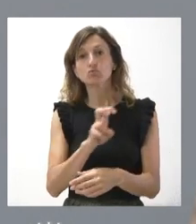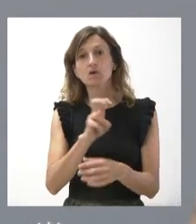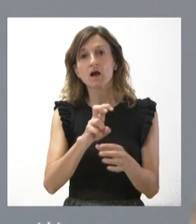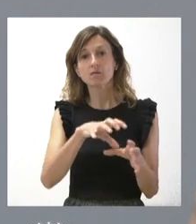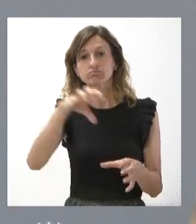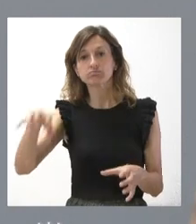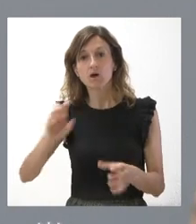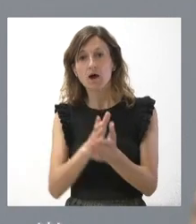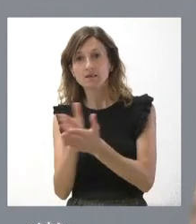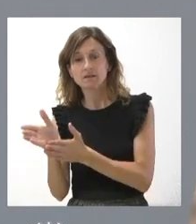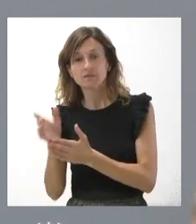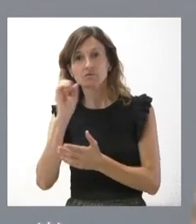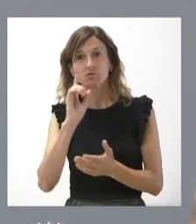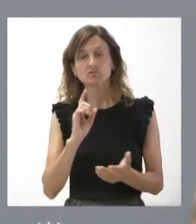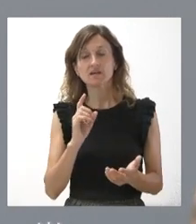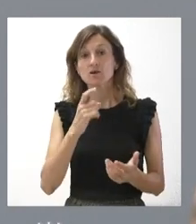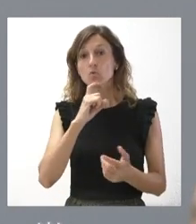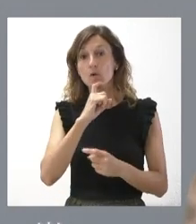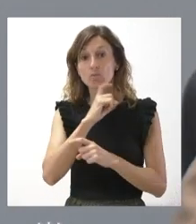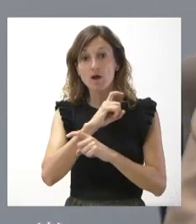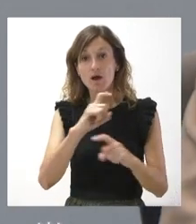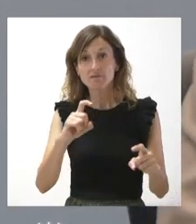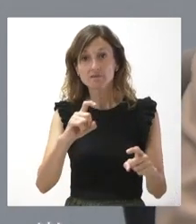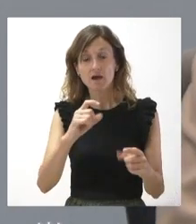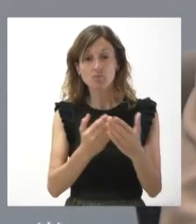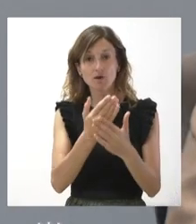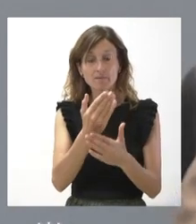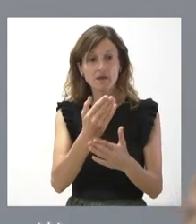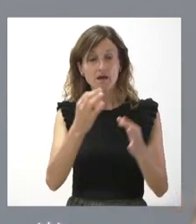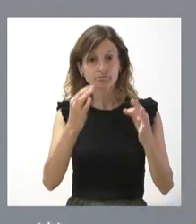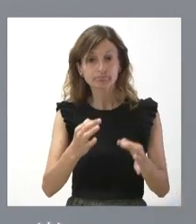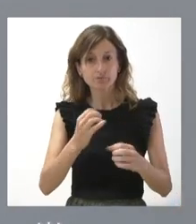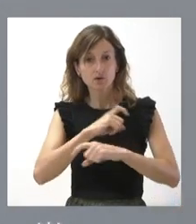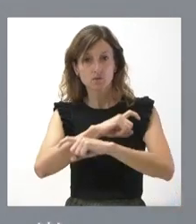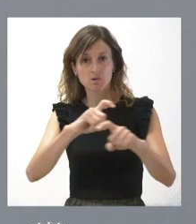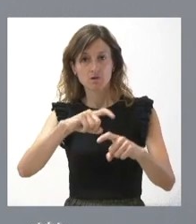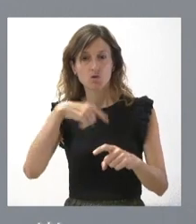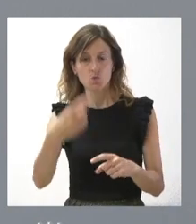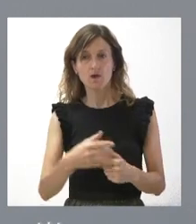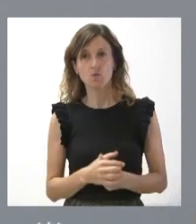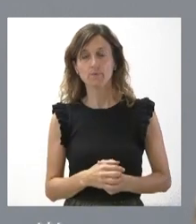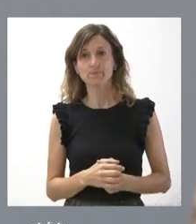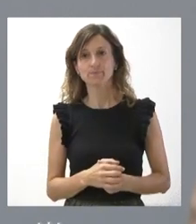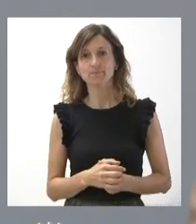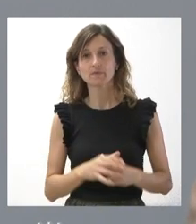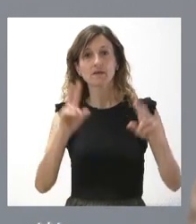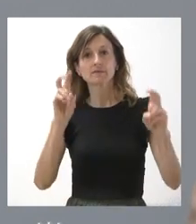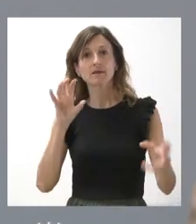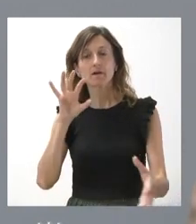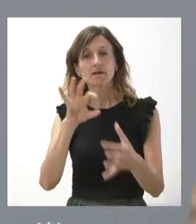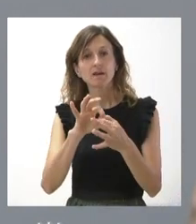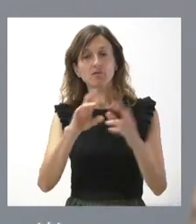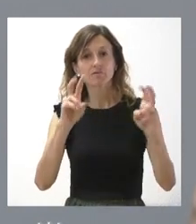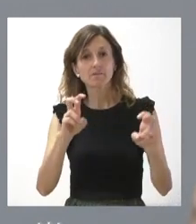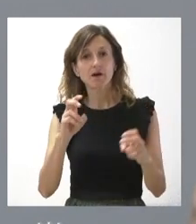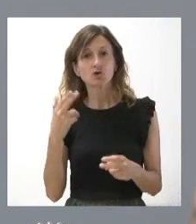algún mecanismo alternativo. Si se lo podemos confirmar a lo largo de la mañana, pues se lo haremos con mucho gusto. En relación con el tema del suicidio,